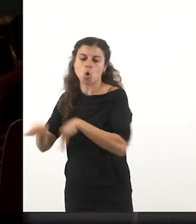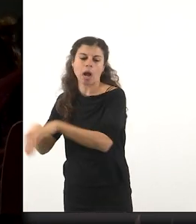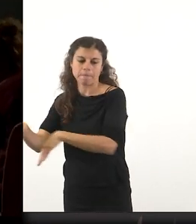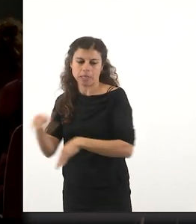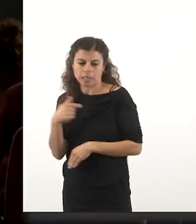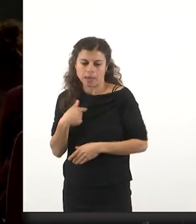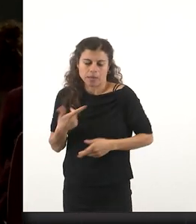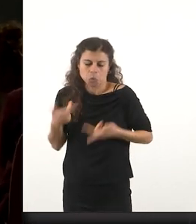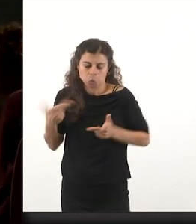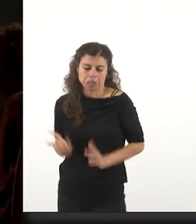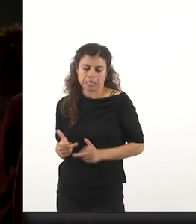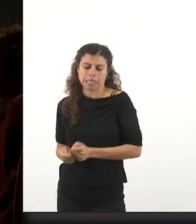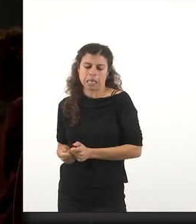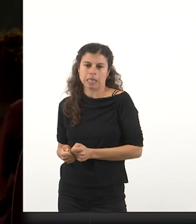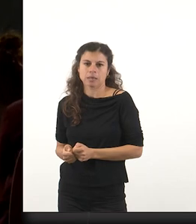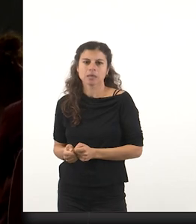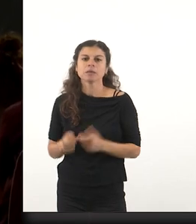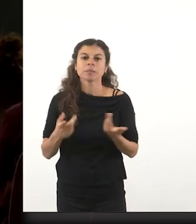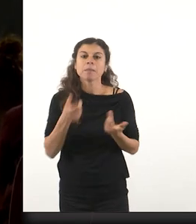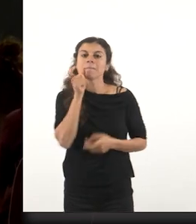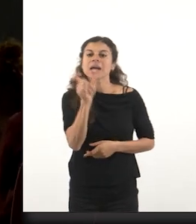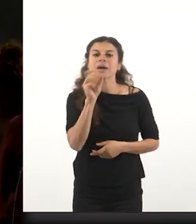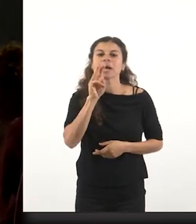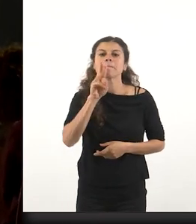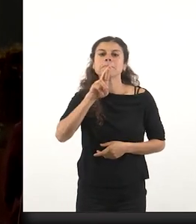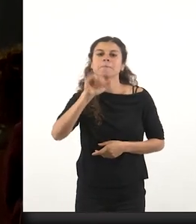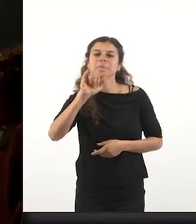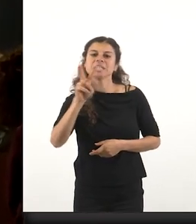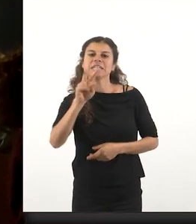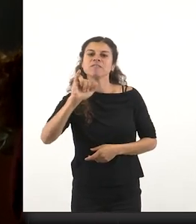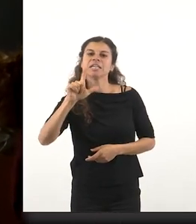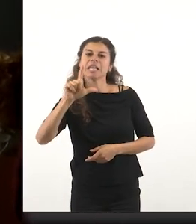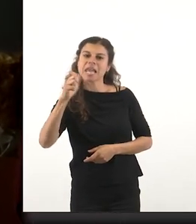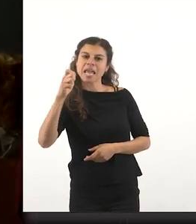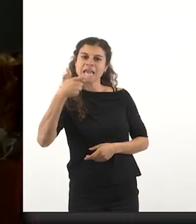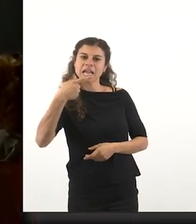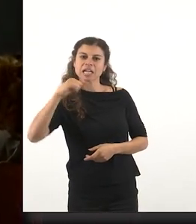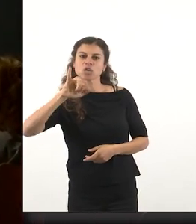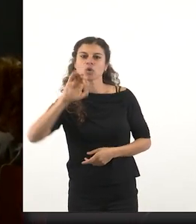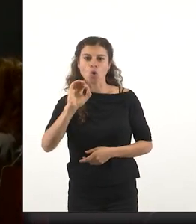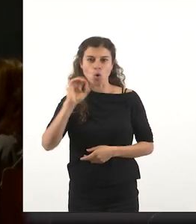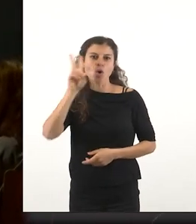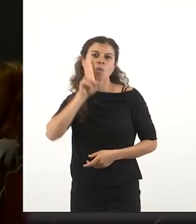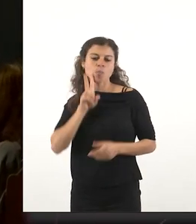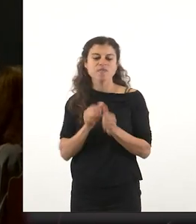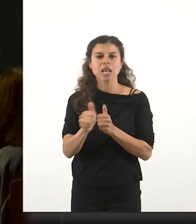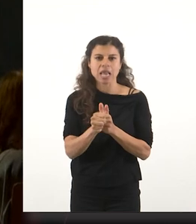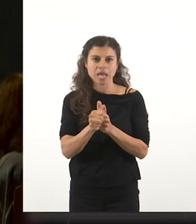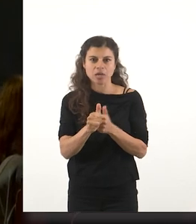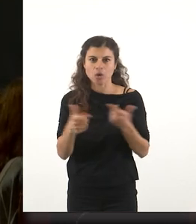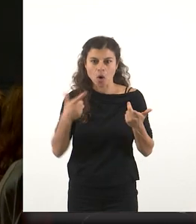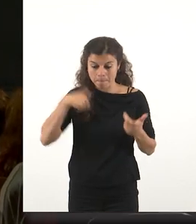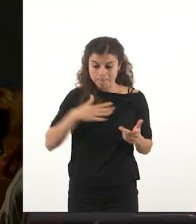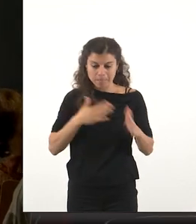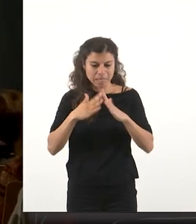caminan, mamá. Mira, desde que entré a mi casa, la palabra privilegio, tenemos un follonaco, señora, hasta en la web. Y mi privilegio, mamá, digo, espérate, hijo, que tienes